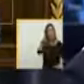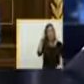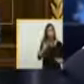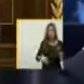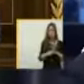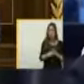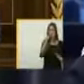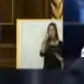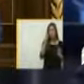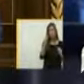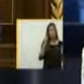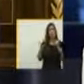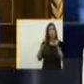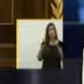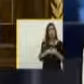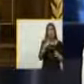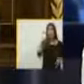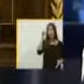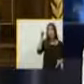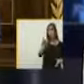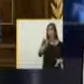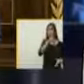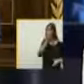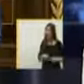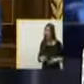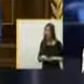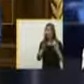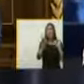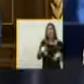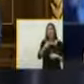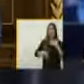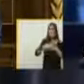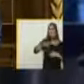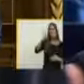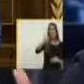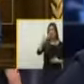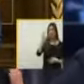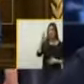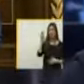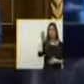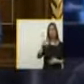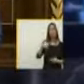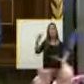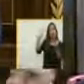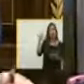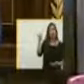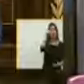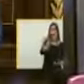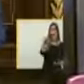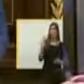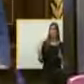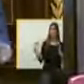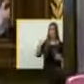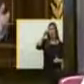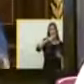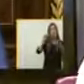absolutamente lo que es la votación de investidura. Pero, en fin, a ver, yo venga, creo espera, que vamos a escuchar, es muy efectivo ese argumento. Vamos a escuchar, vamos a volver compra, con esta diferencia que hay en